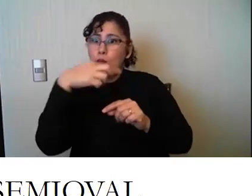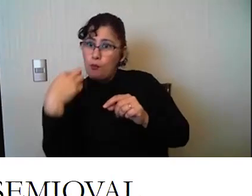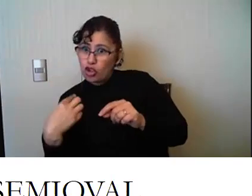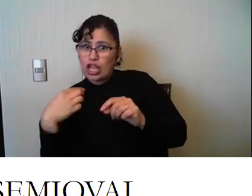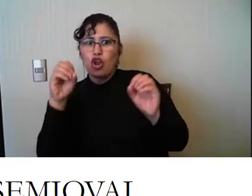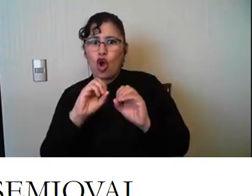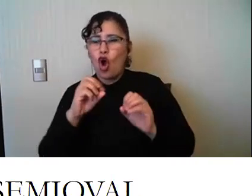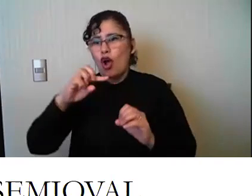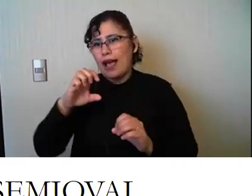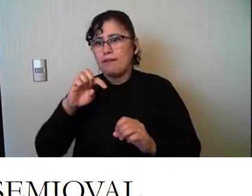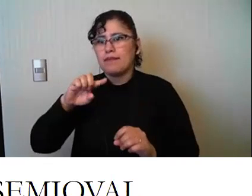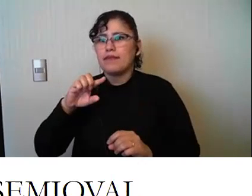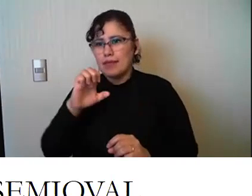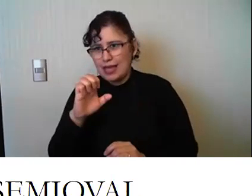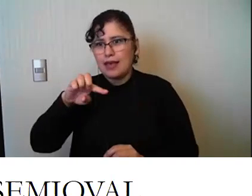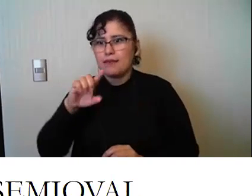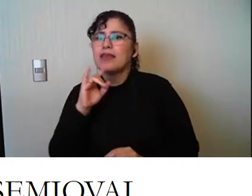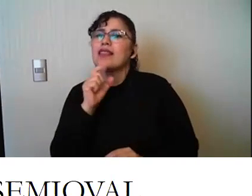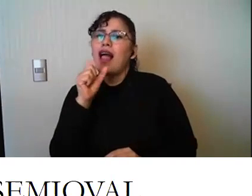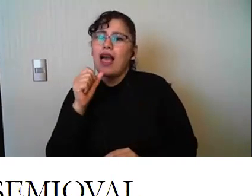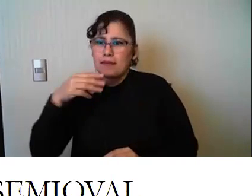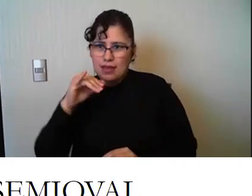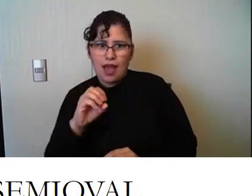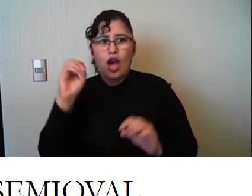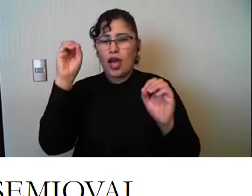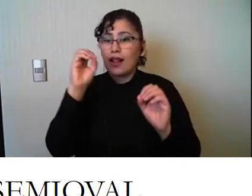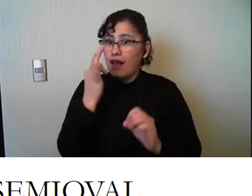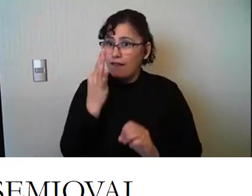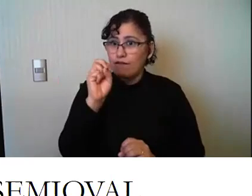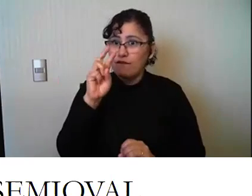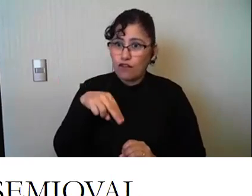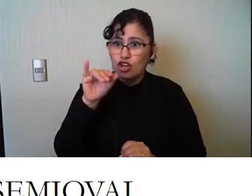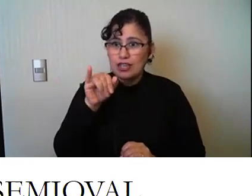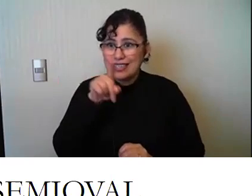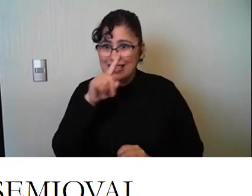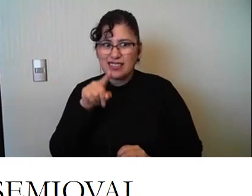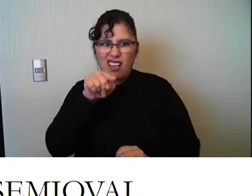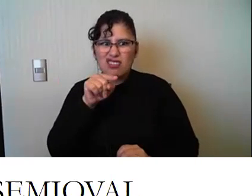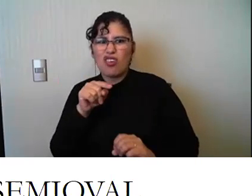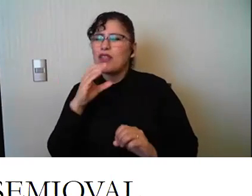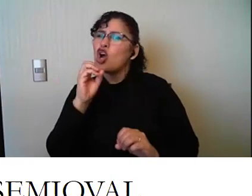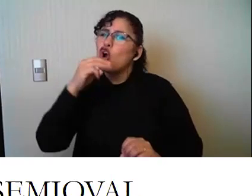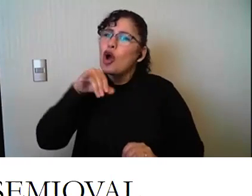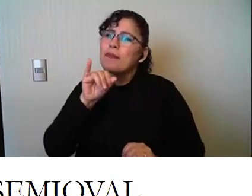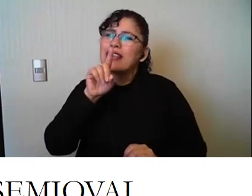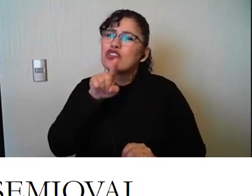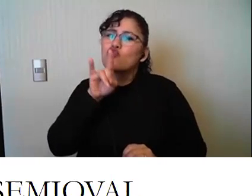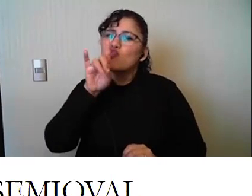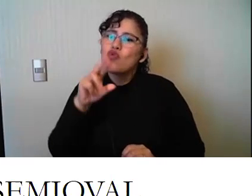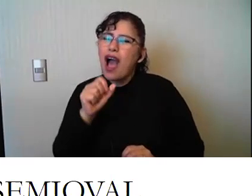como epitalámica, y el fornix. Todos estos elementos son comisuras. Están comunicando el hemisferio derecho con el izquierdo y